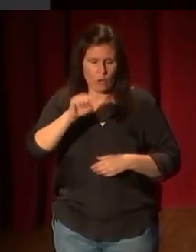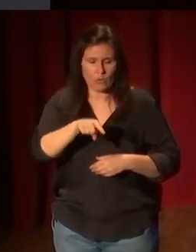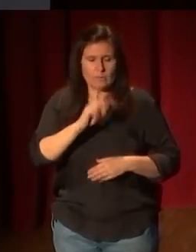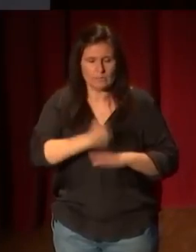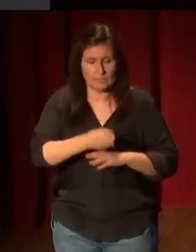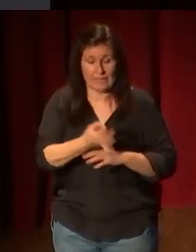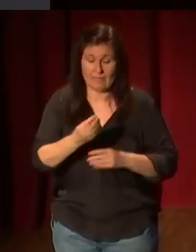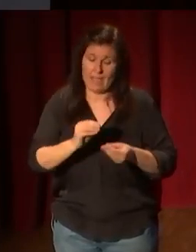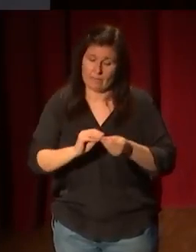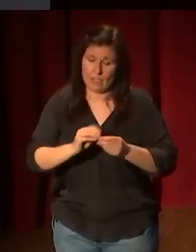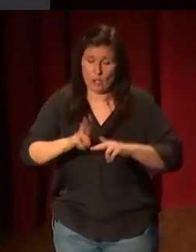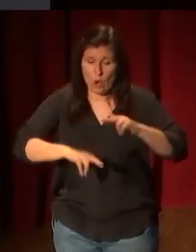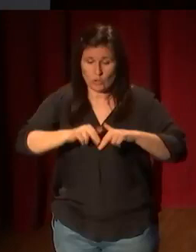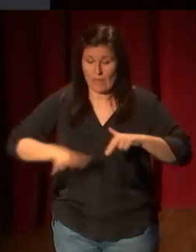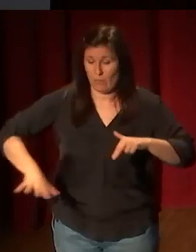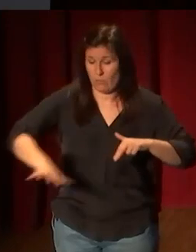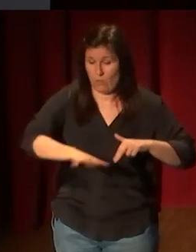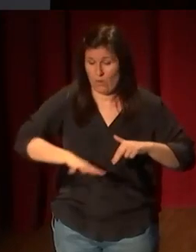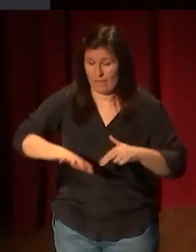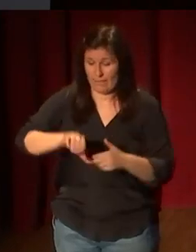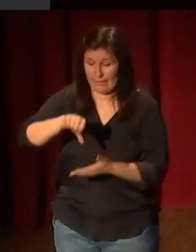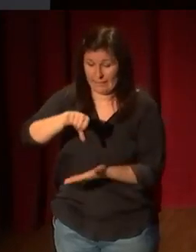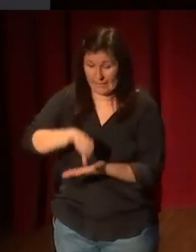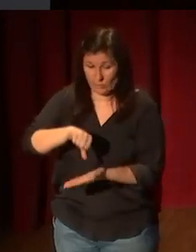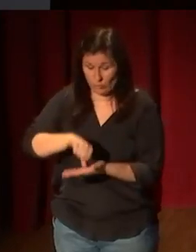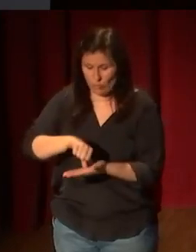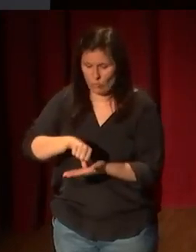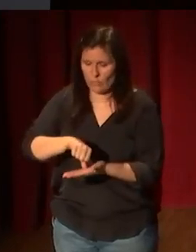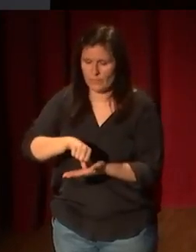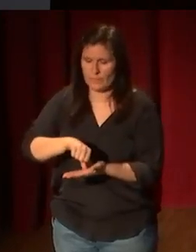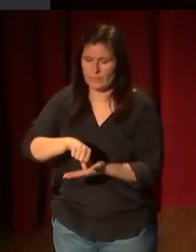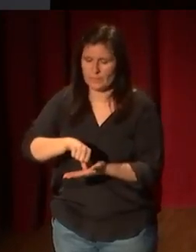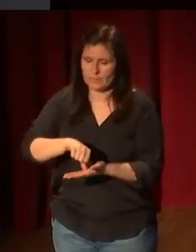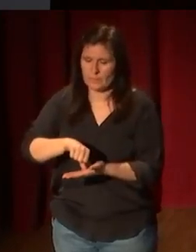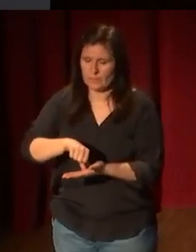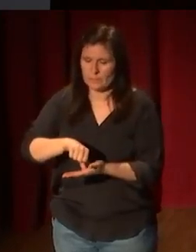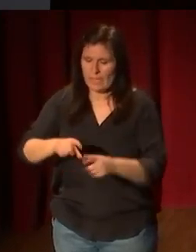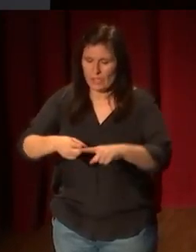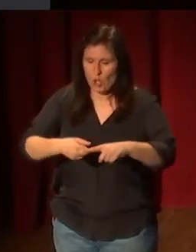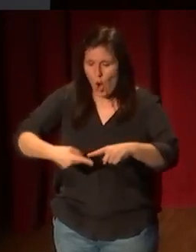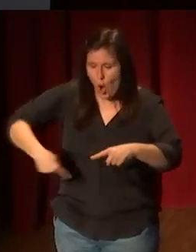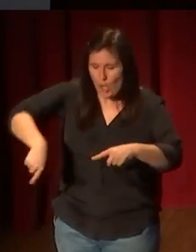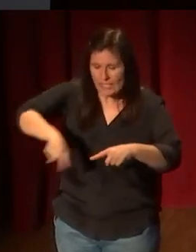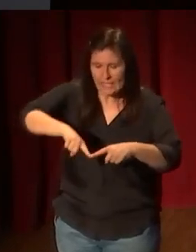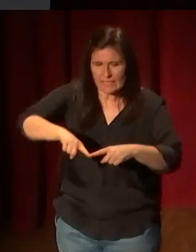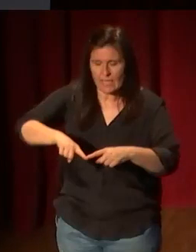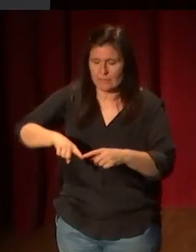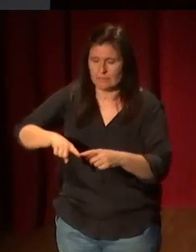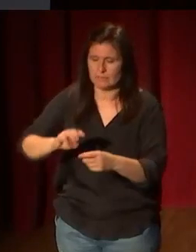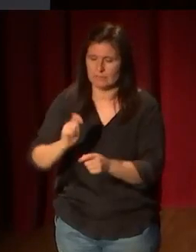construyese en el centro del recinto una glorieta con fuentes